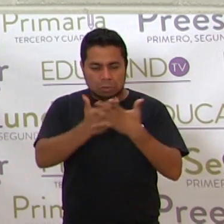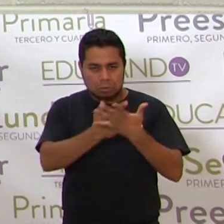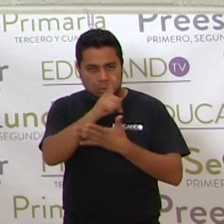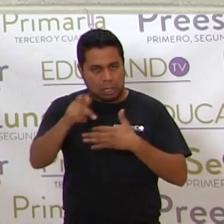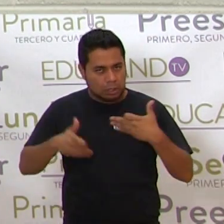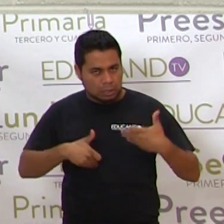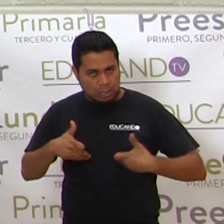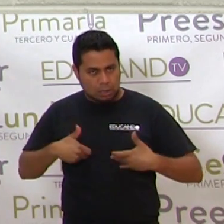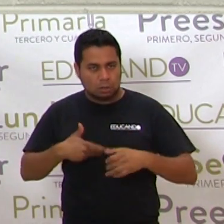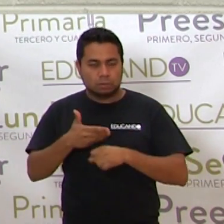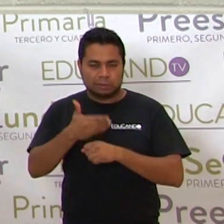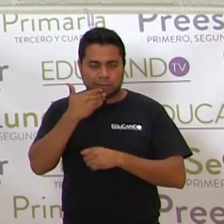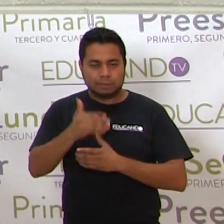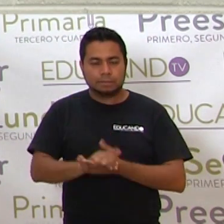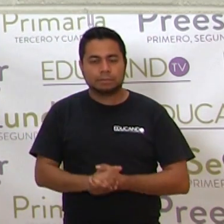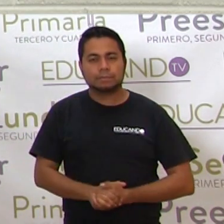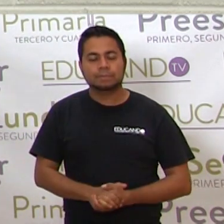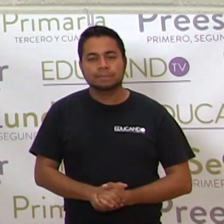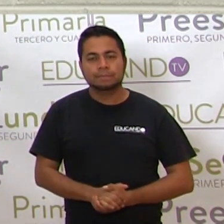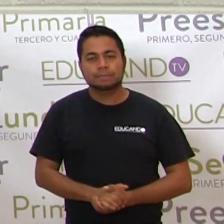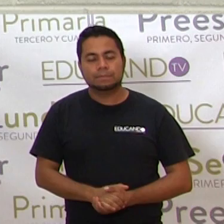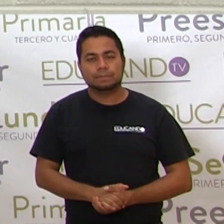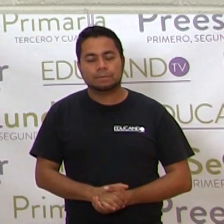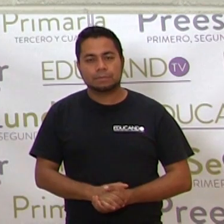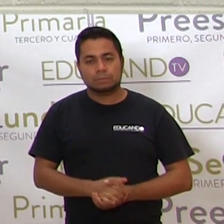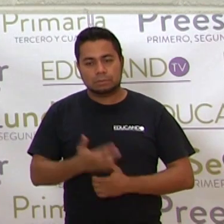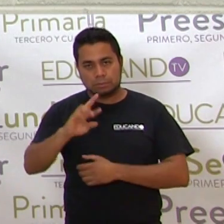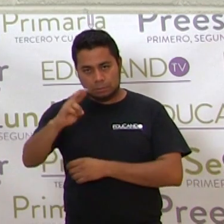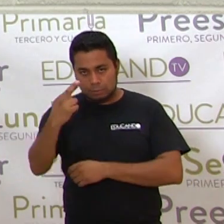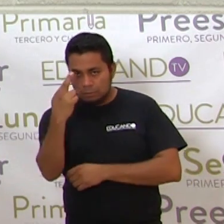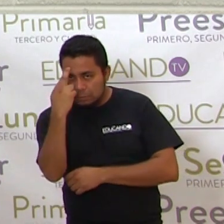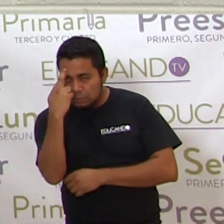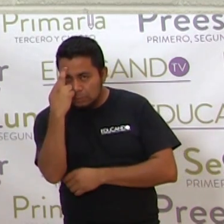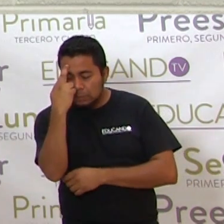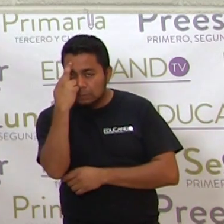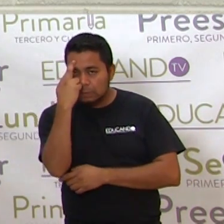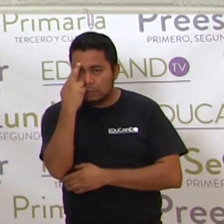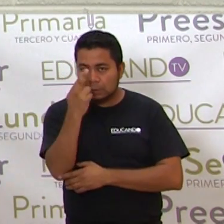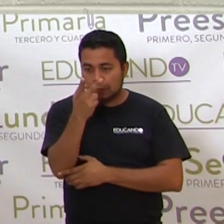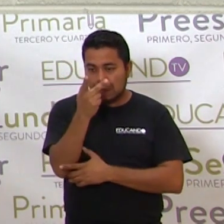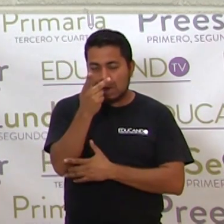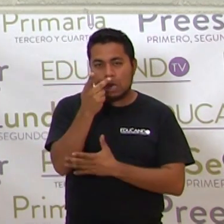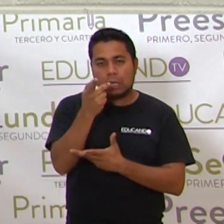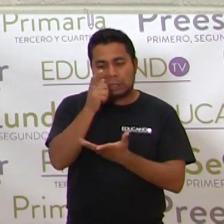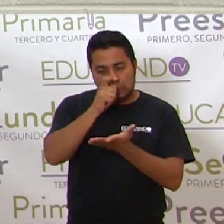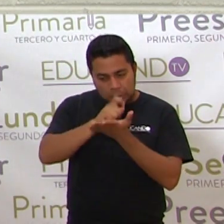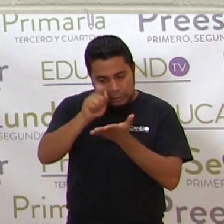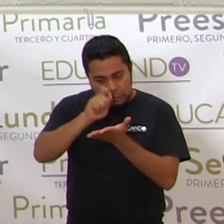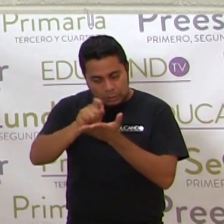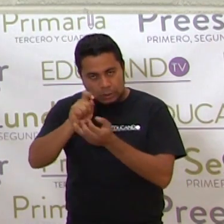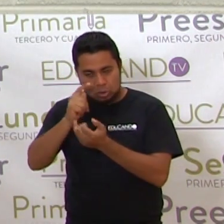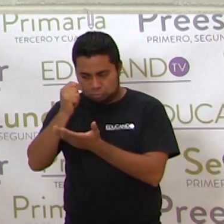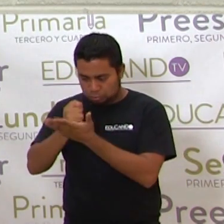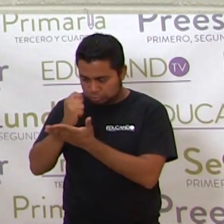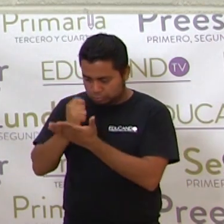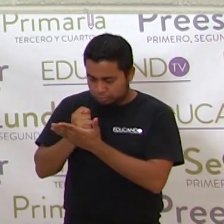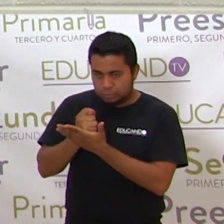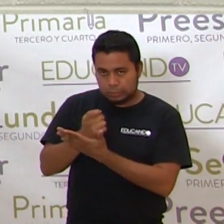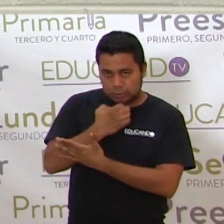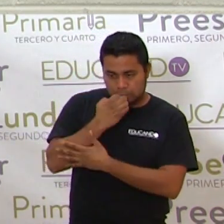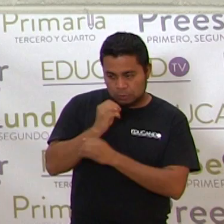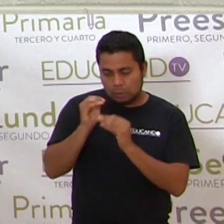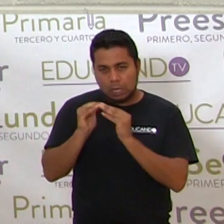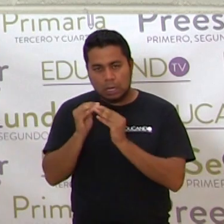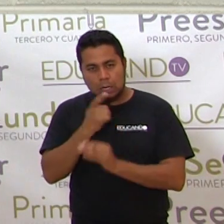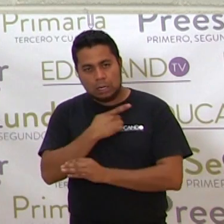Muy bien, niños y niñas, te recuerdo, toda tarea que inicies en la escuela o en la casa, la debes